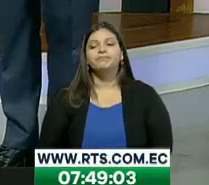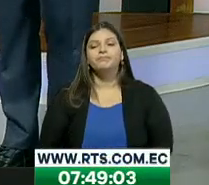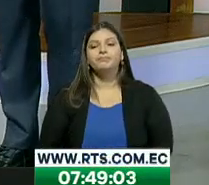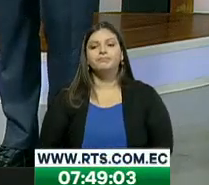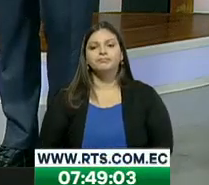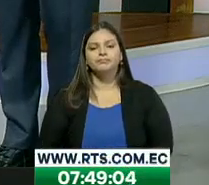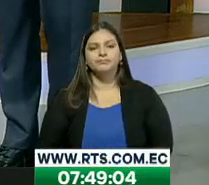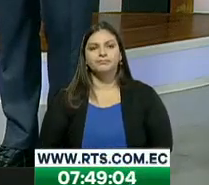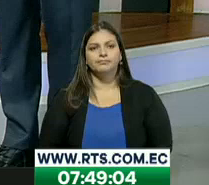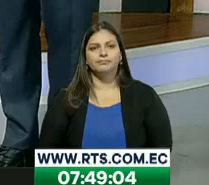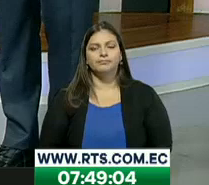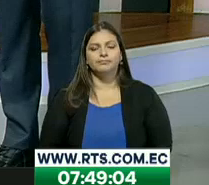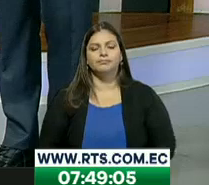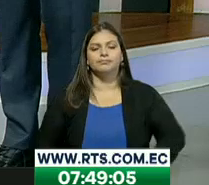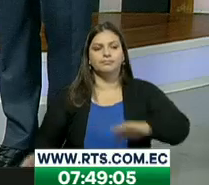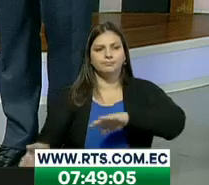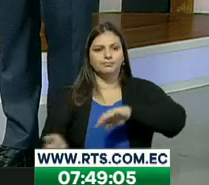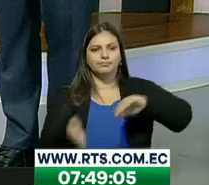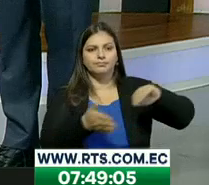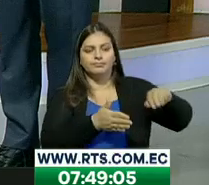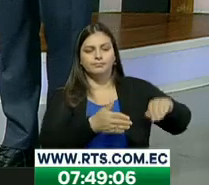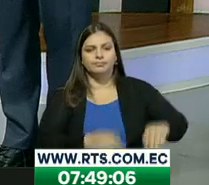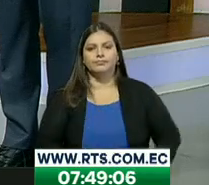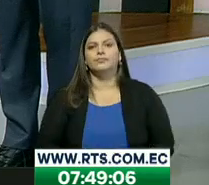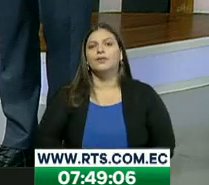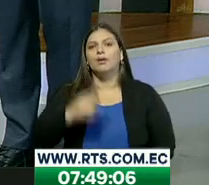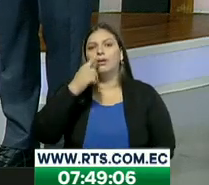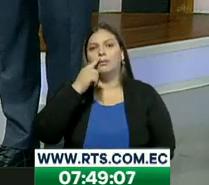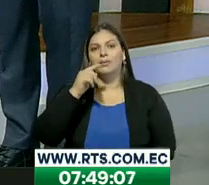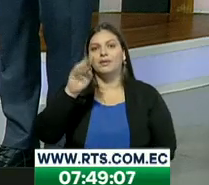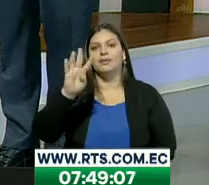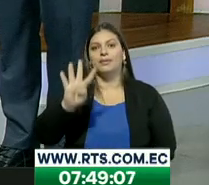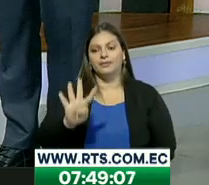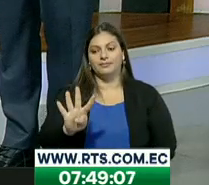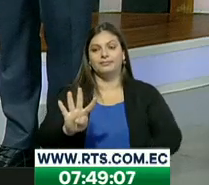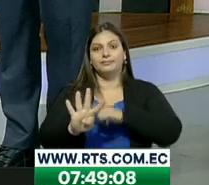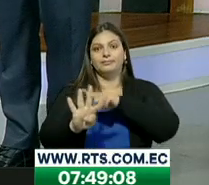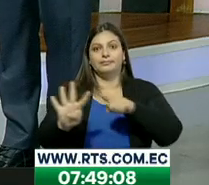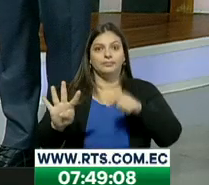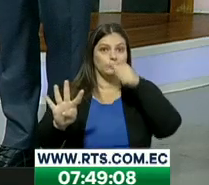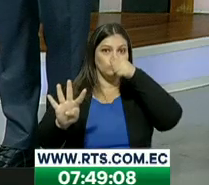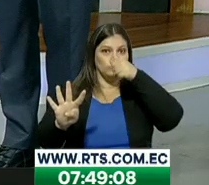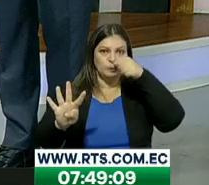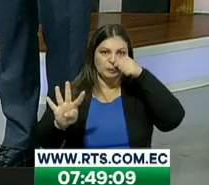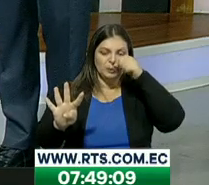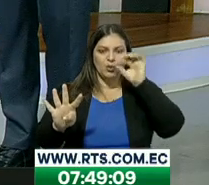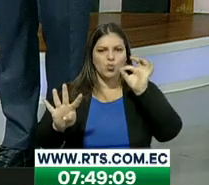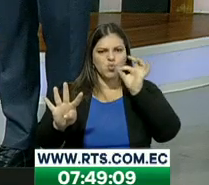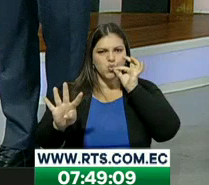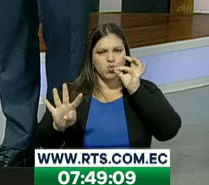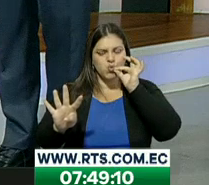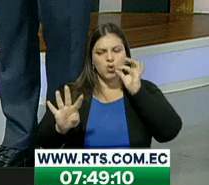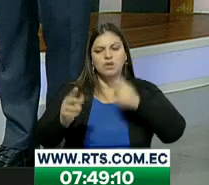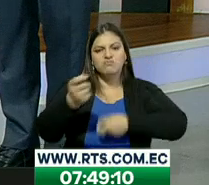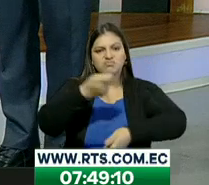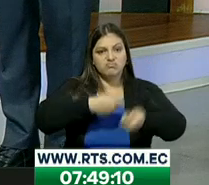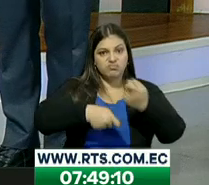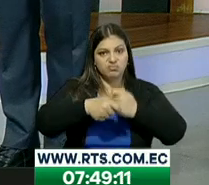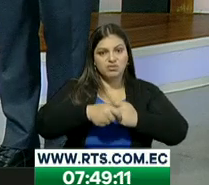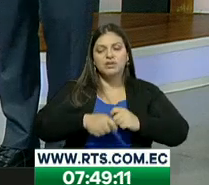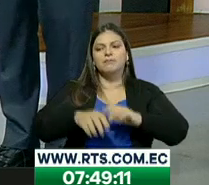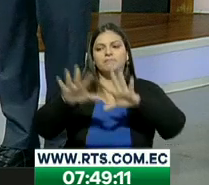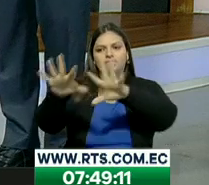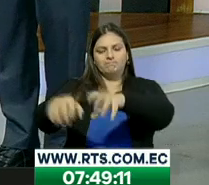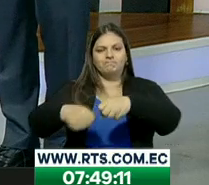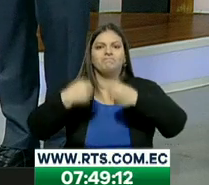detienen a cuatro sujetos acusados de dedicarse al acopio y venta de sustancias sujetas a fiscalización en el noroeste